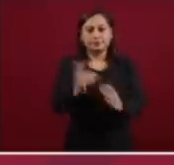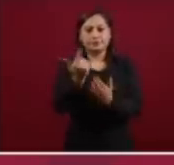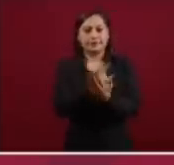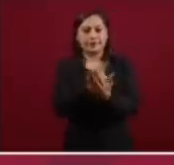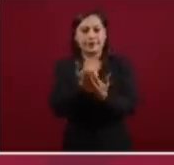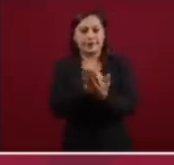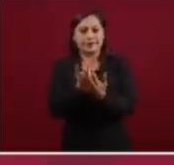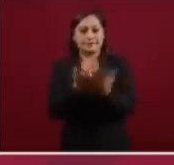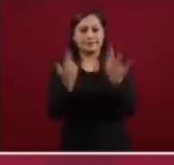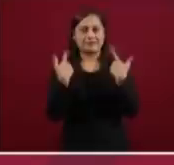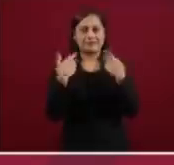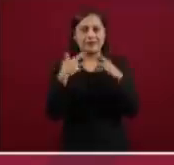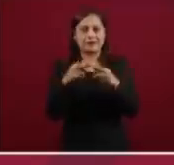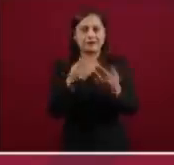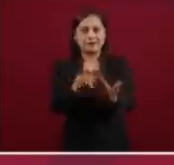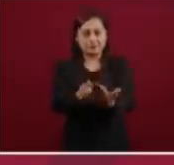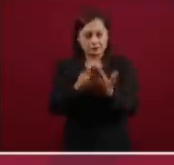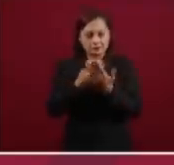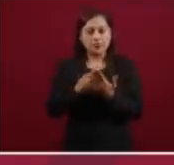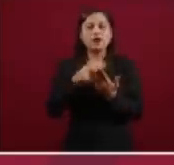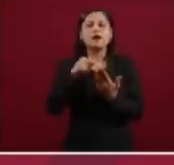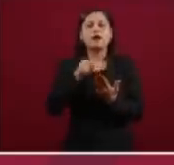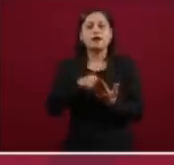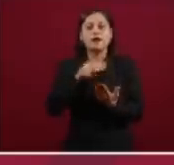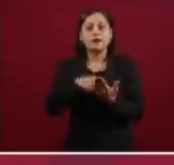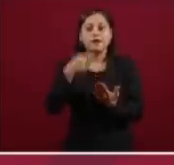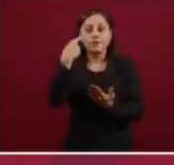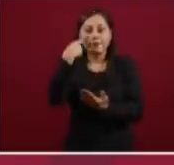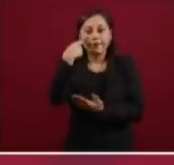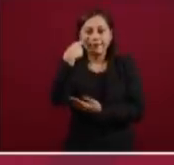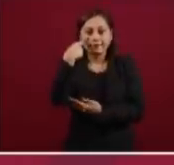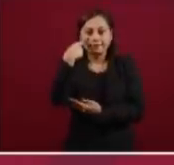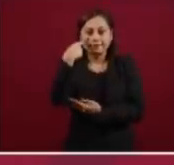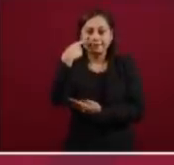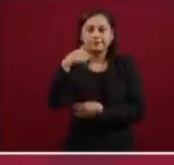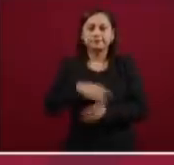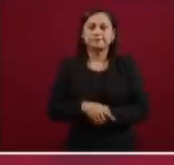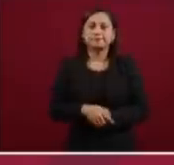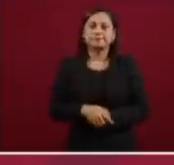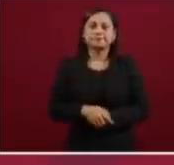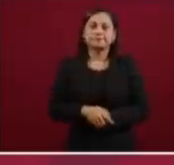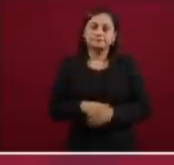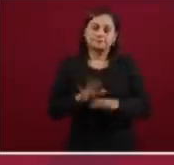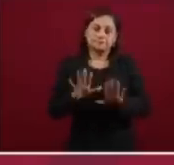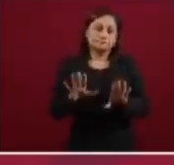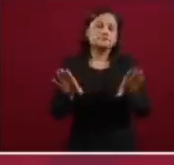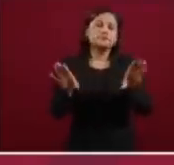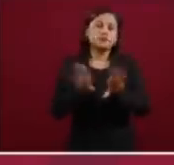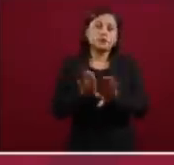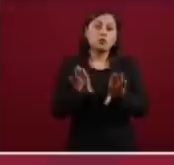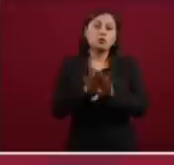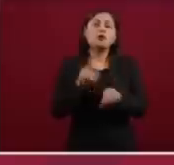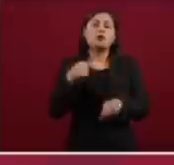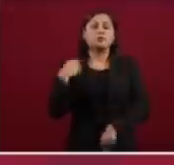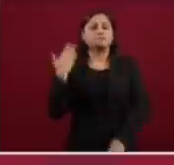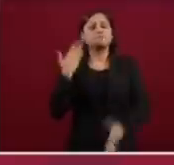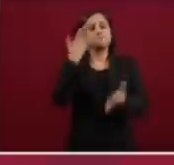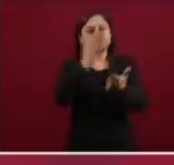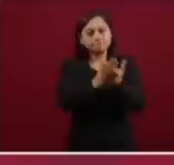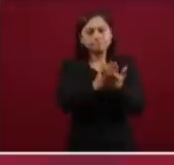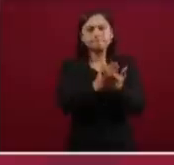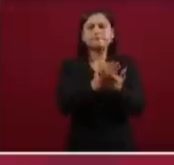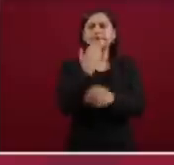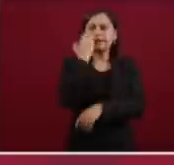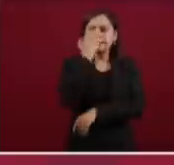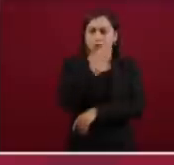vamos primero hacer un censo escuela por escuela